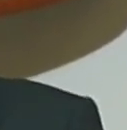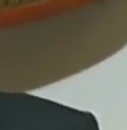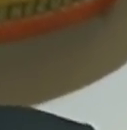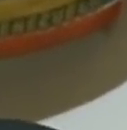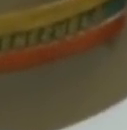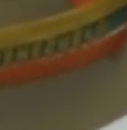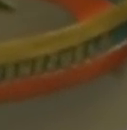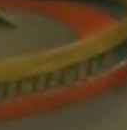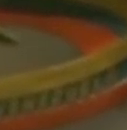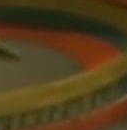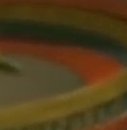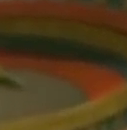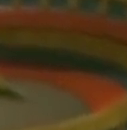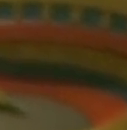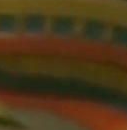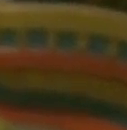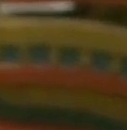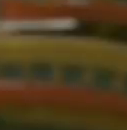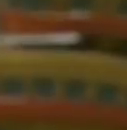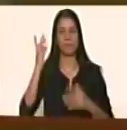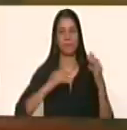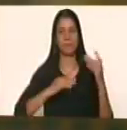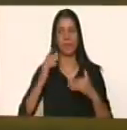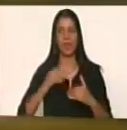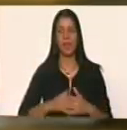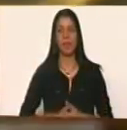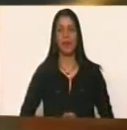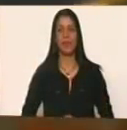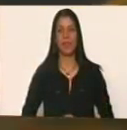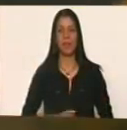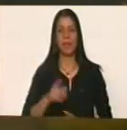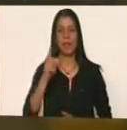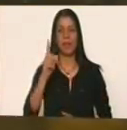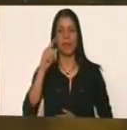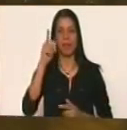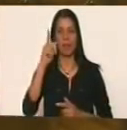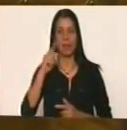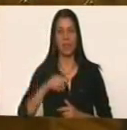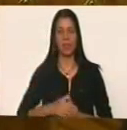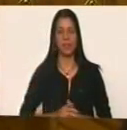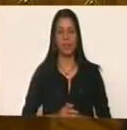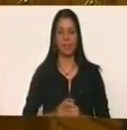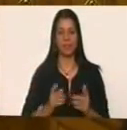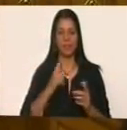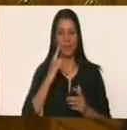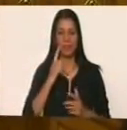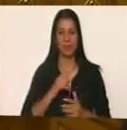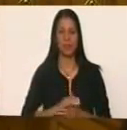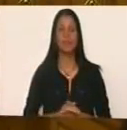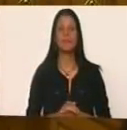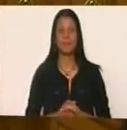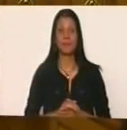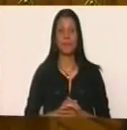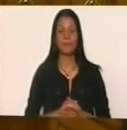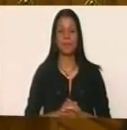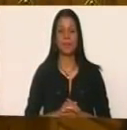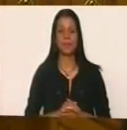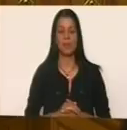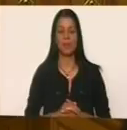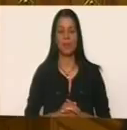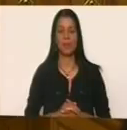del país, excepto el Táchira, excepto uno. En todos los estados del país es mayoría en cantidad